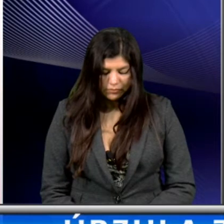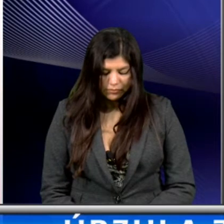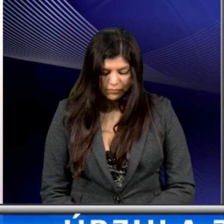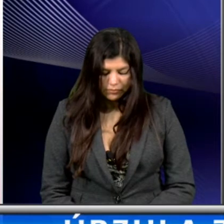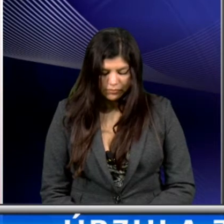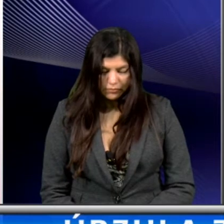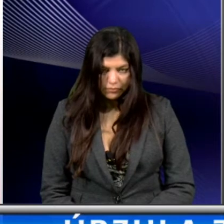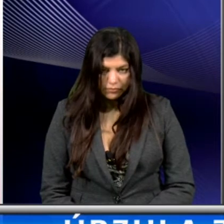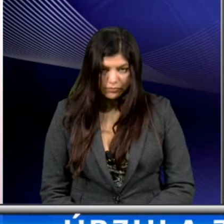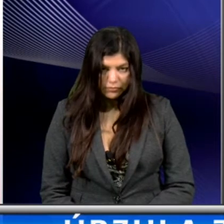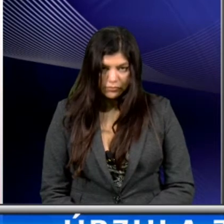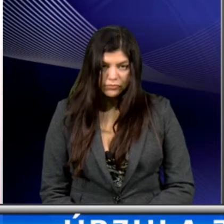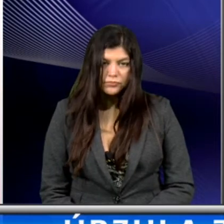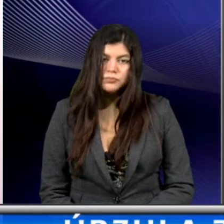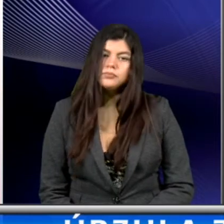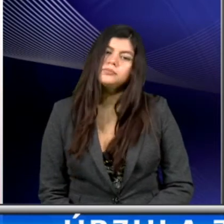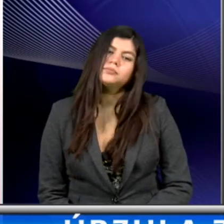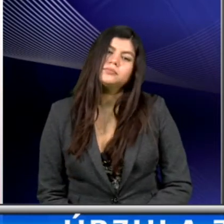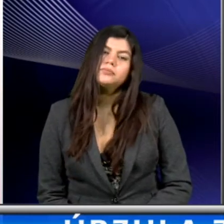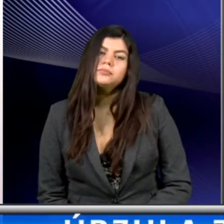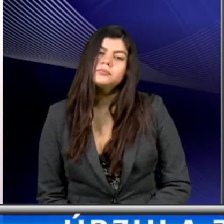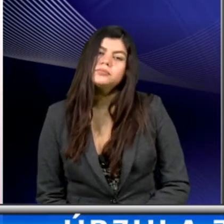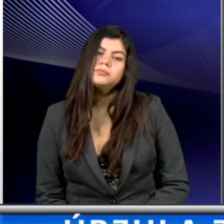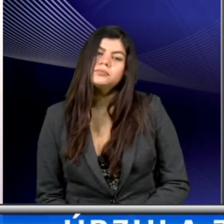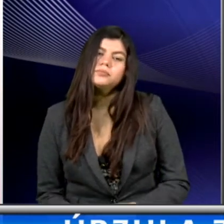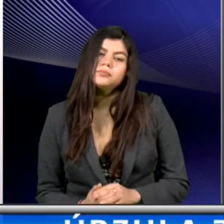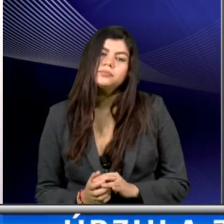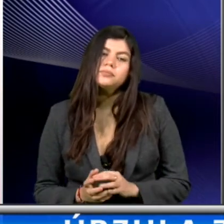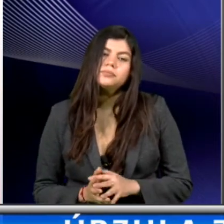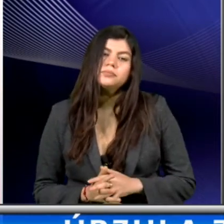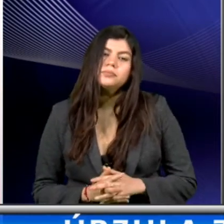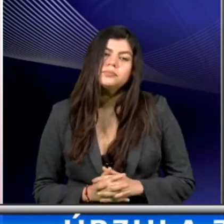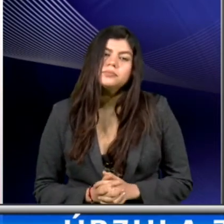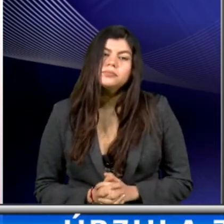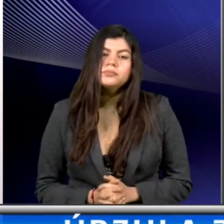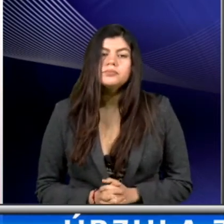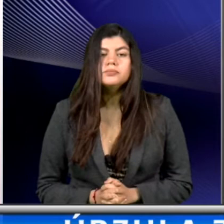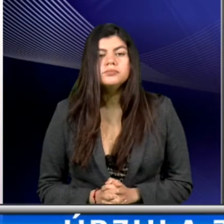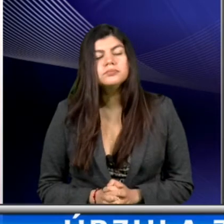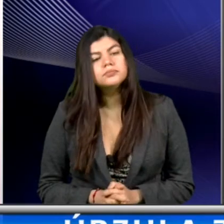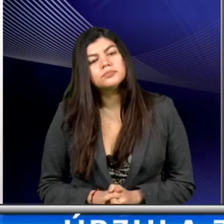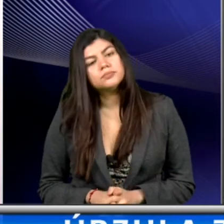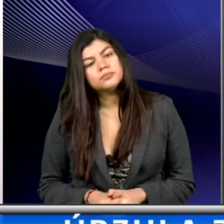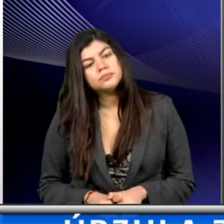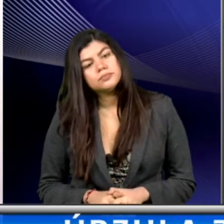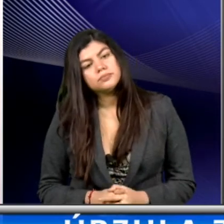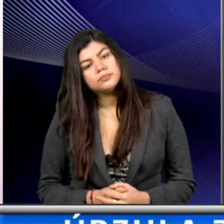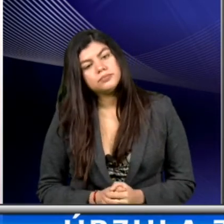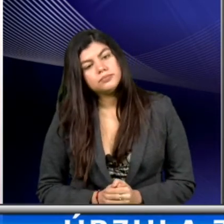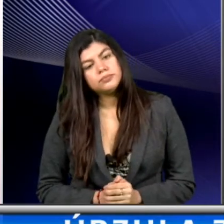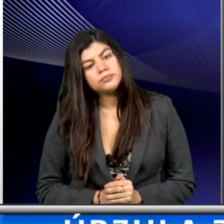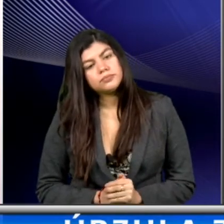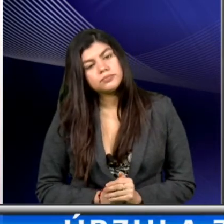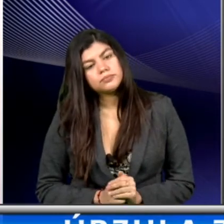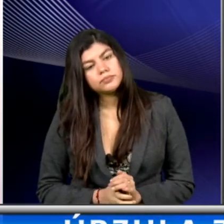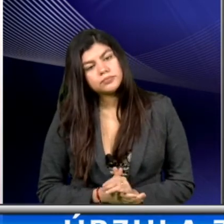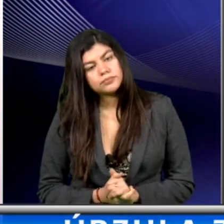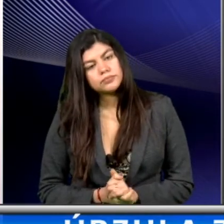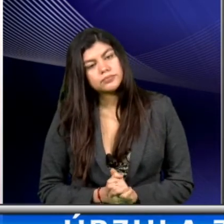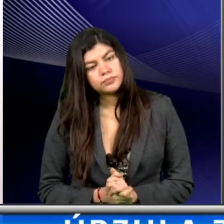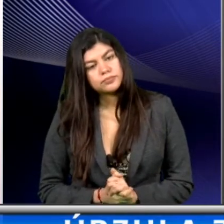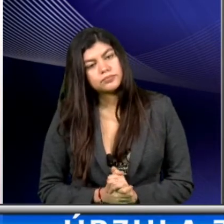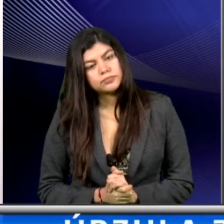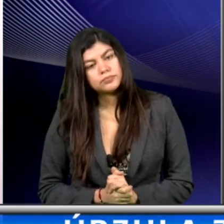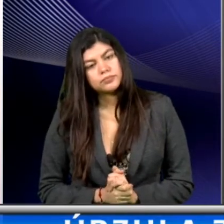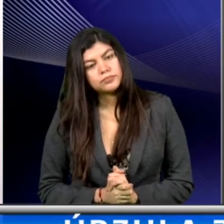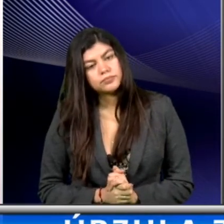más de rebeldía, ¿cierto?, o más oposicionista frente a las autoridades, entonces se tiende a confundir de